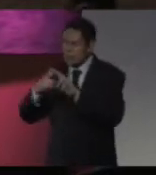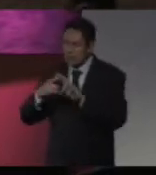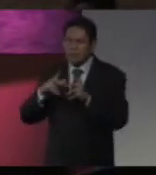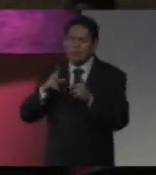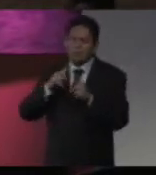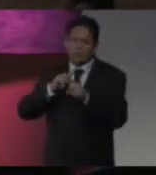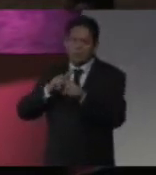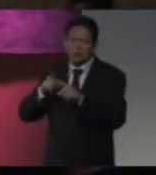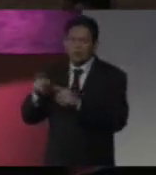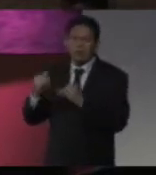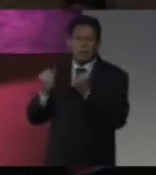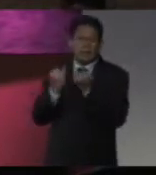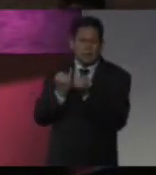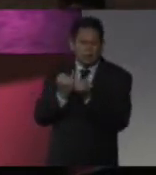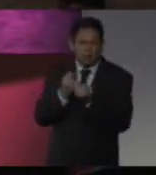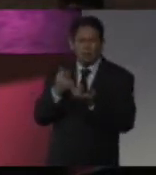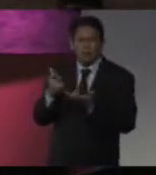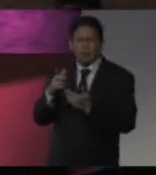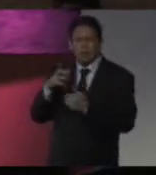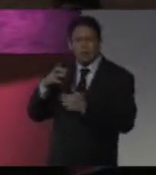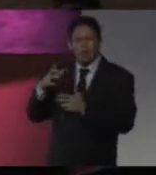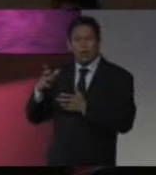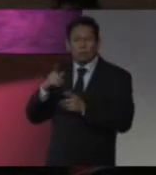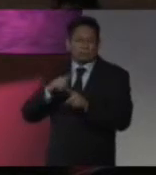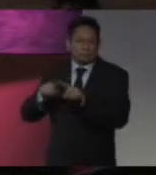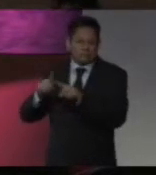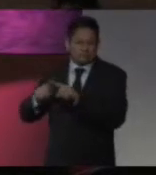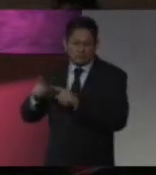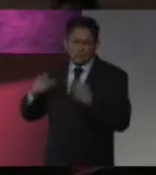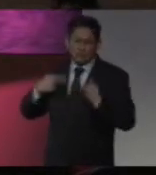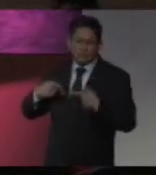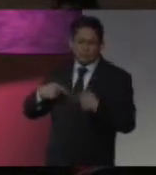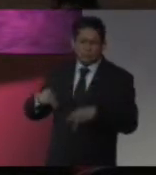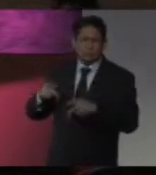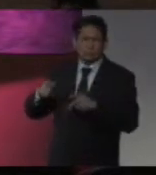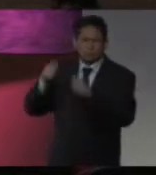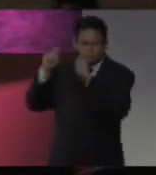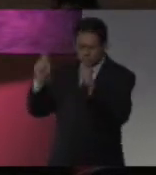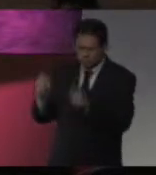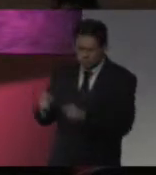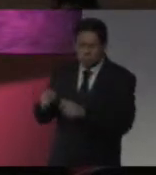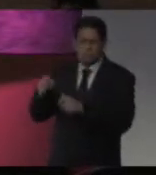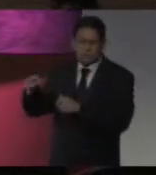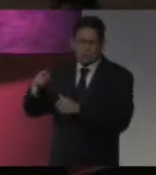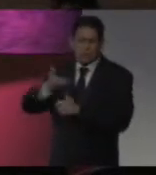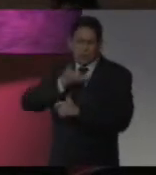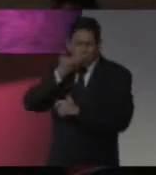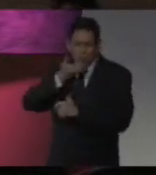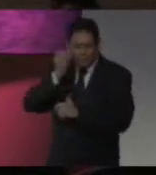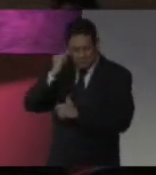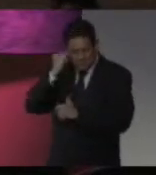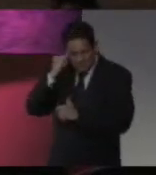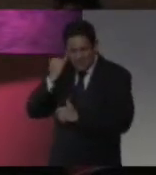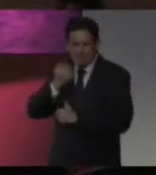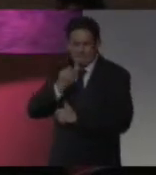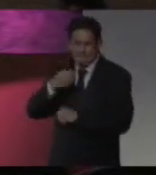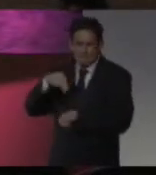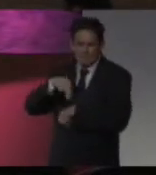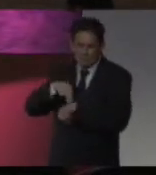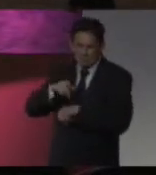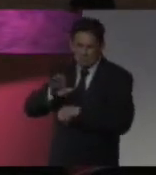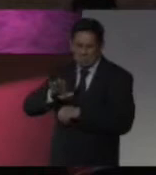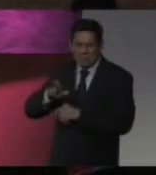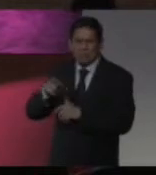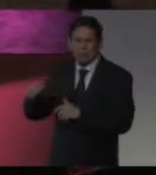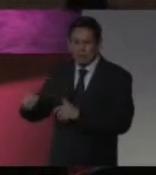mesoamericanas, epistemologías de coloniales y sobre el curanderismo. Fue consultora de la primera cumbre de mujeres indígenas de las